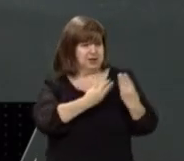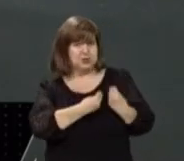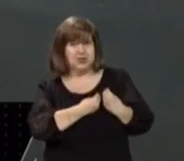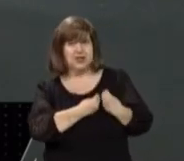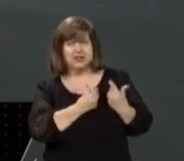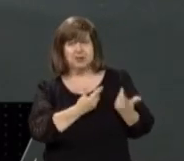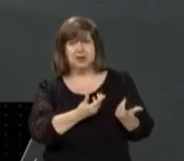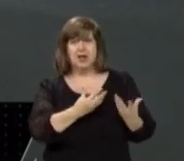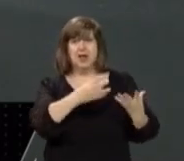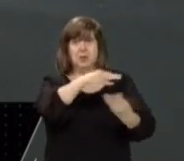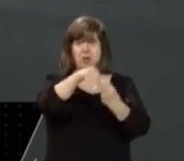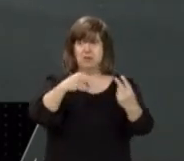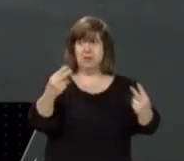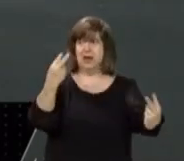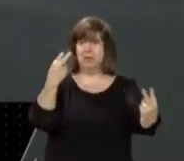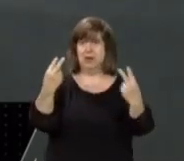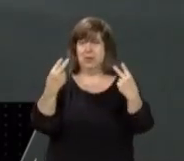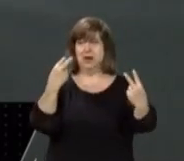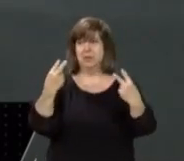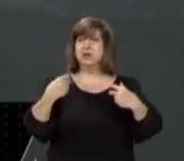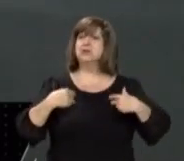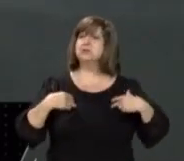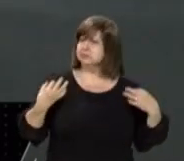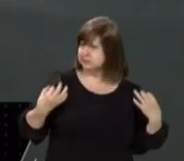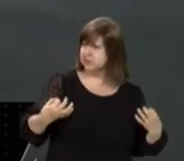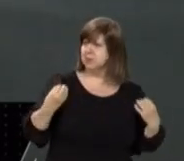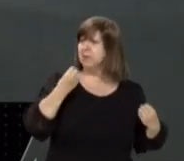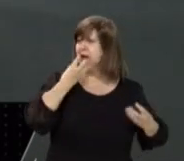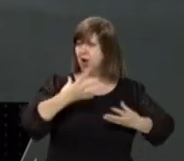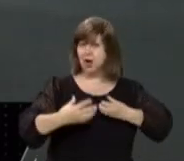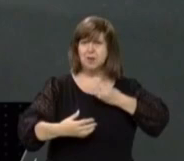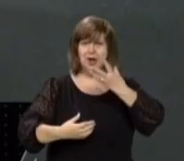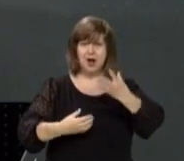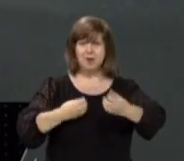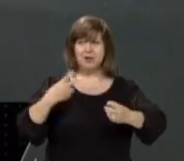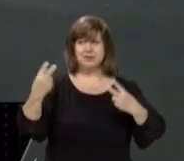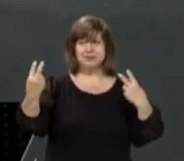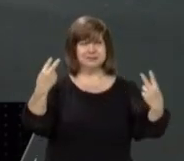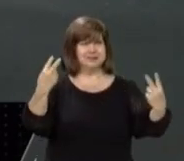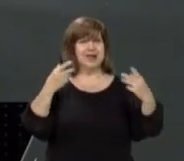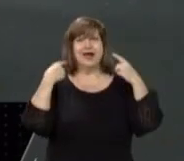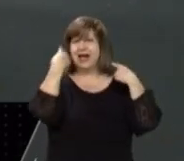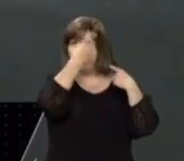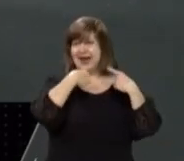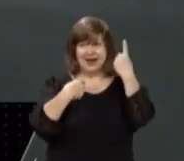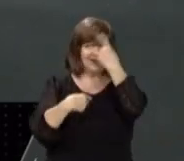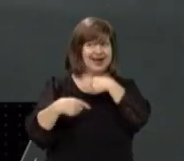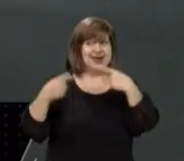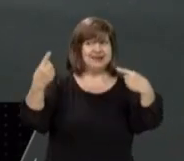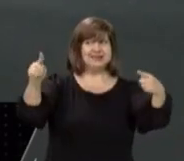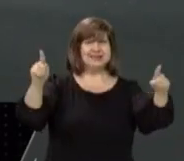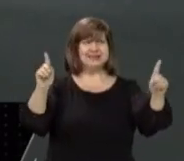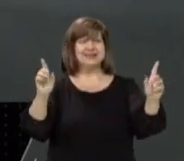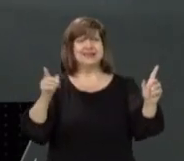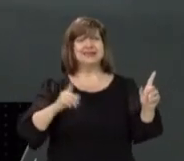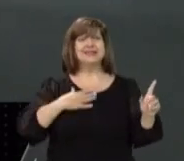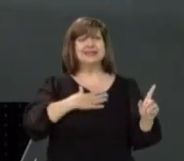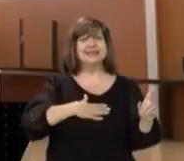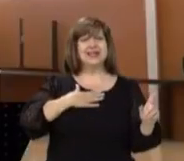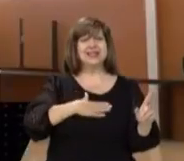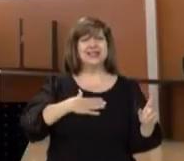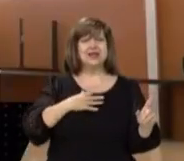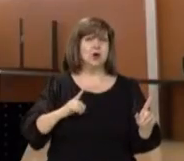como que ve que estoy progresando y eso me gusta, verlo, que estén bien conmigo, que estén